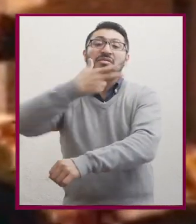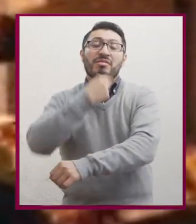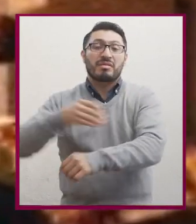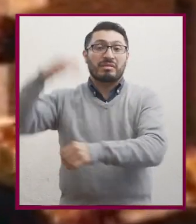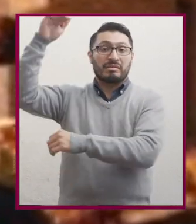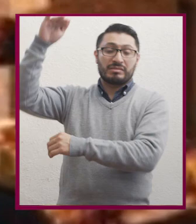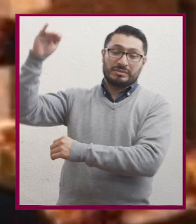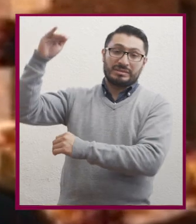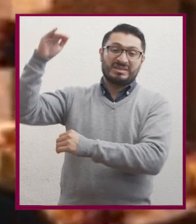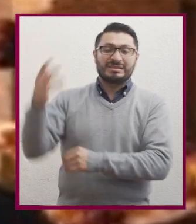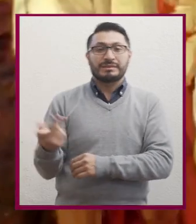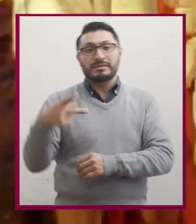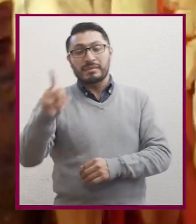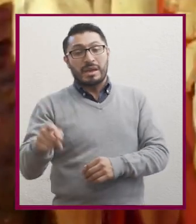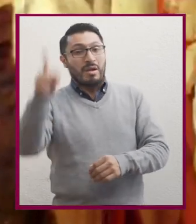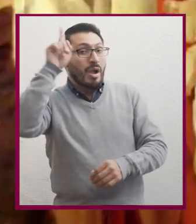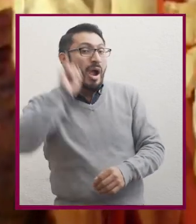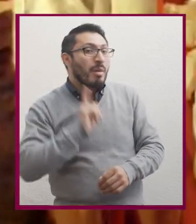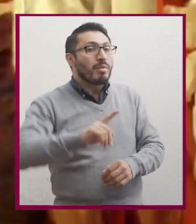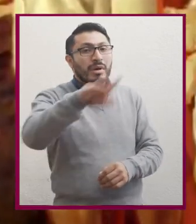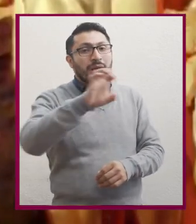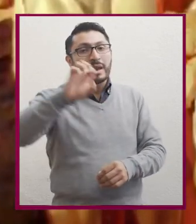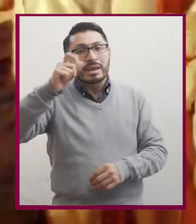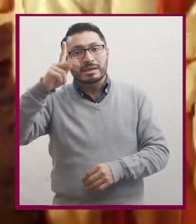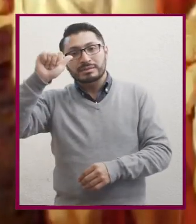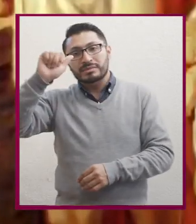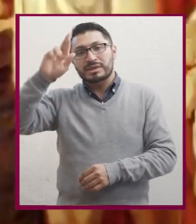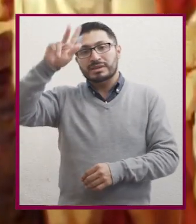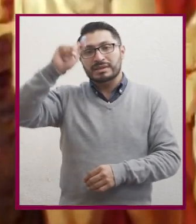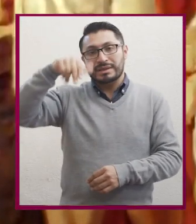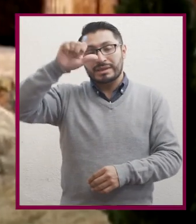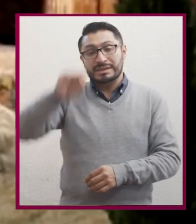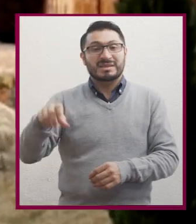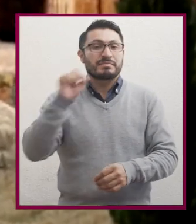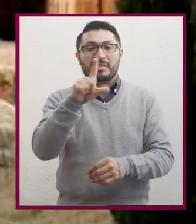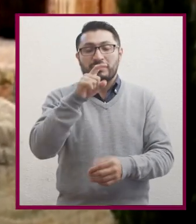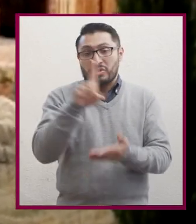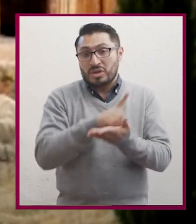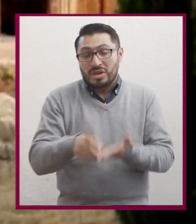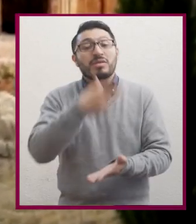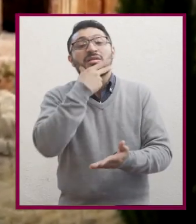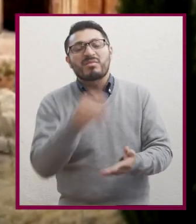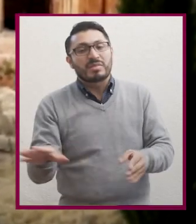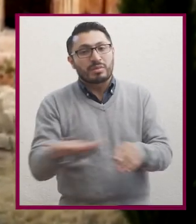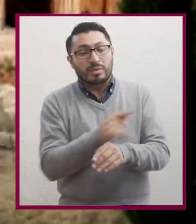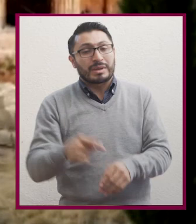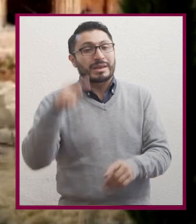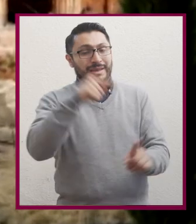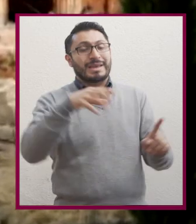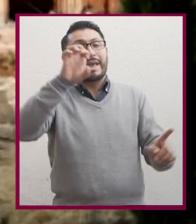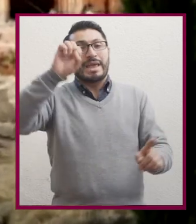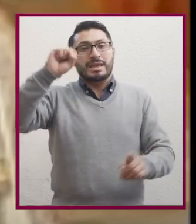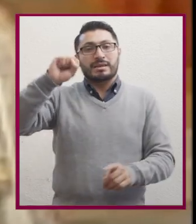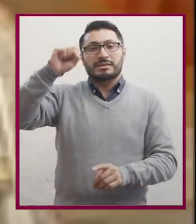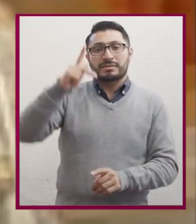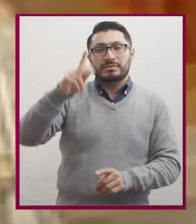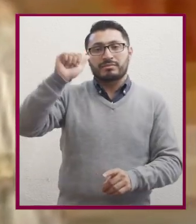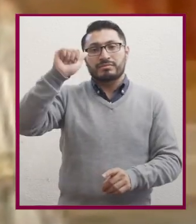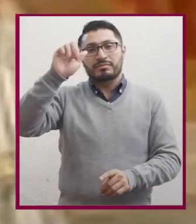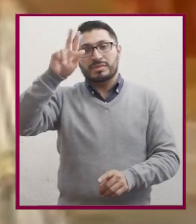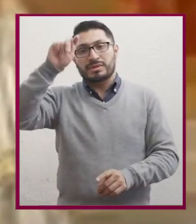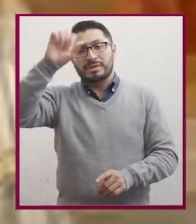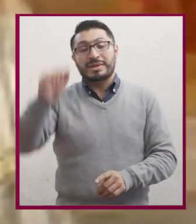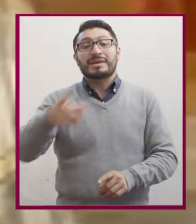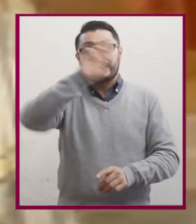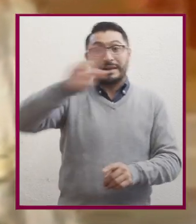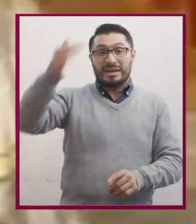cambio, las mujeres espartanas tenían casi los mismos derechos que los hombres, porque los espartanos reconocían que las niñas fuertes,